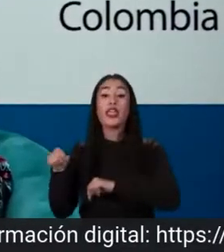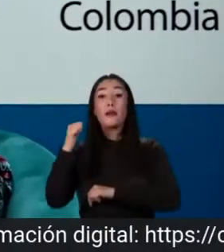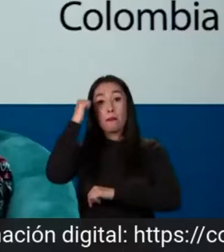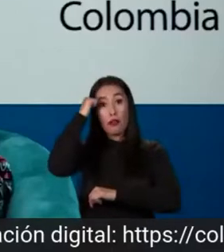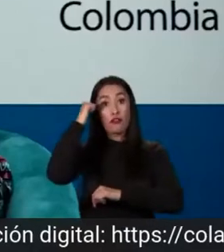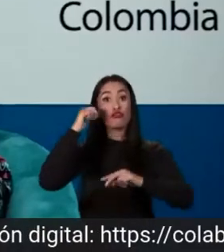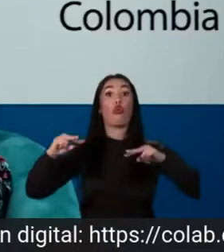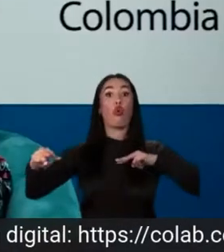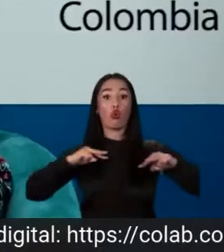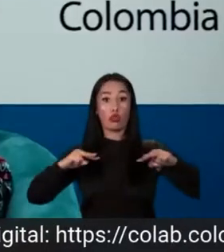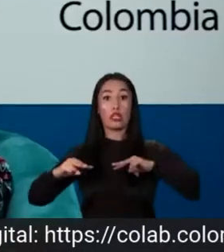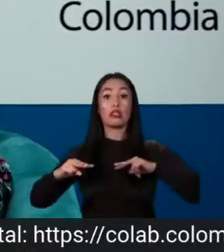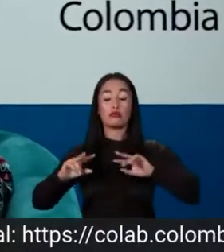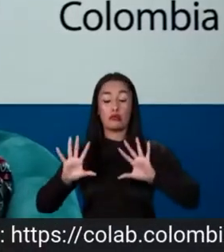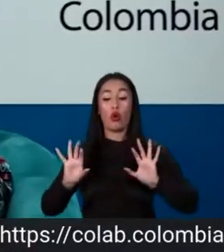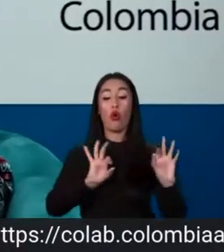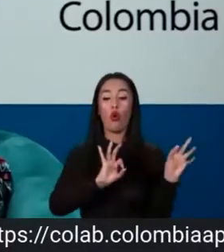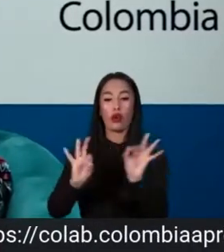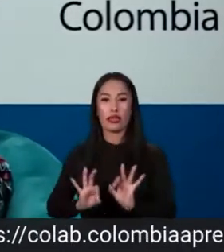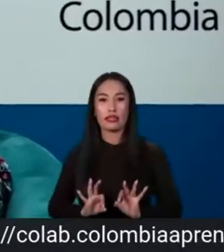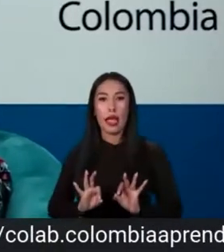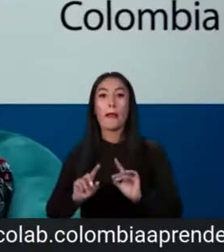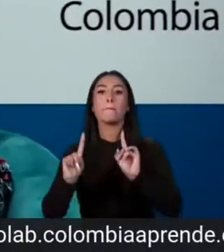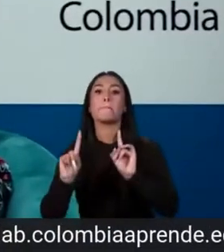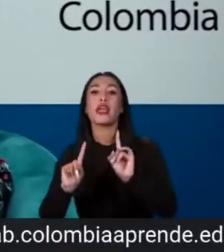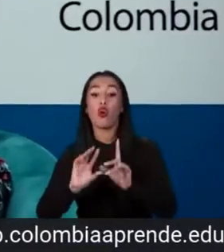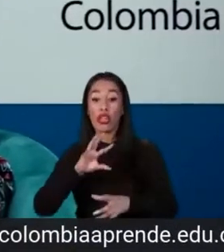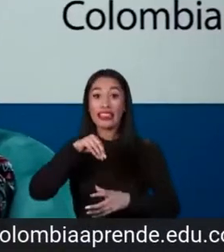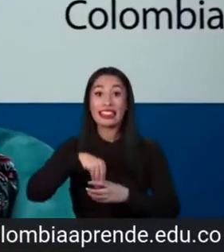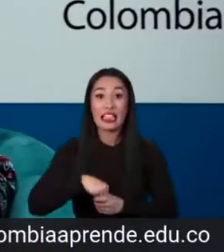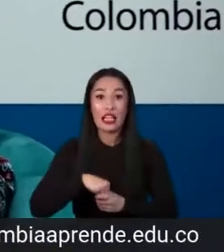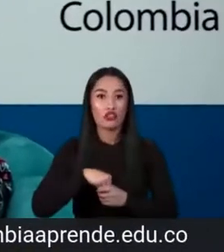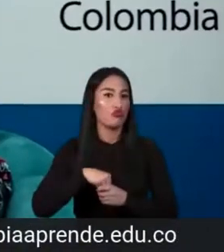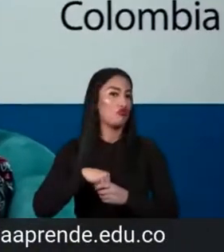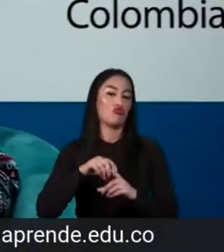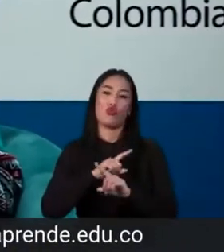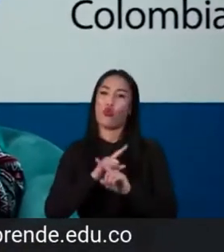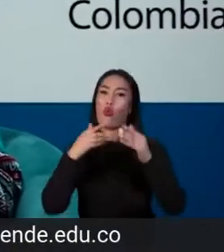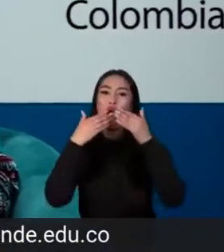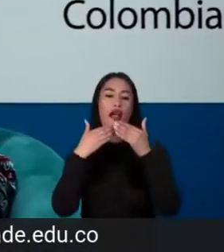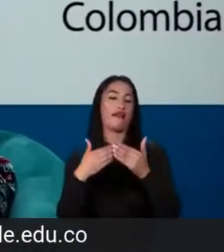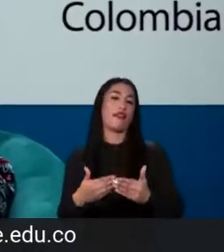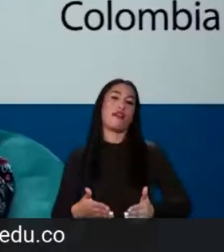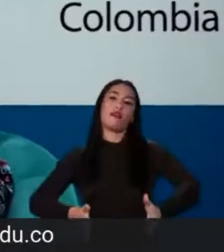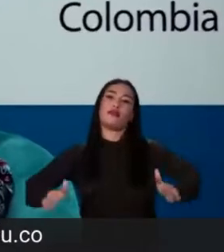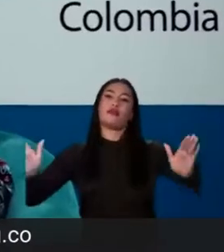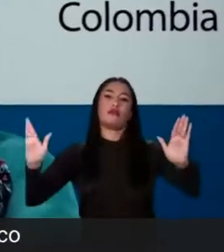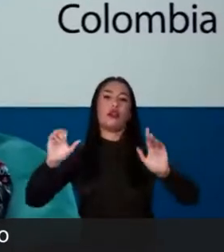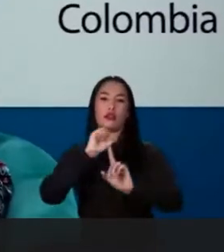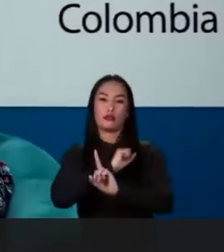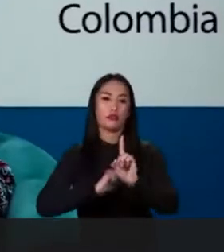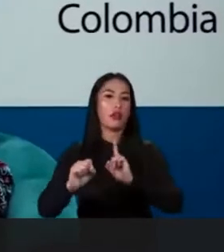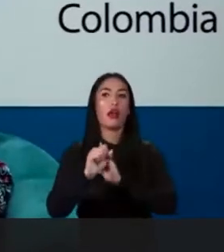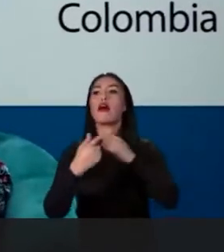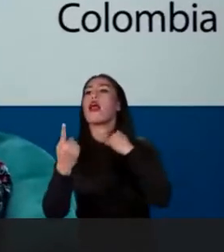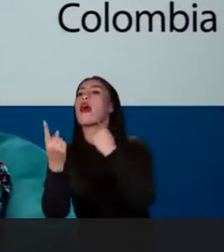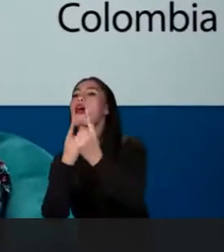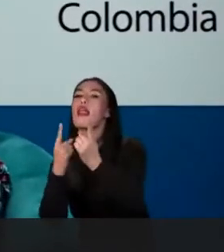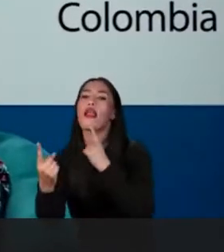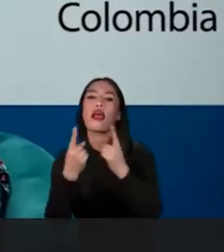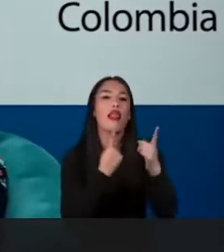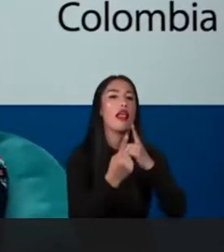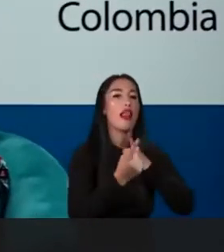pero no pueden ser internos tienen que ser abiertos a la sociedad y dialogantes para los cuales están